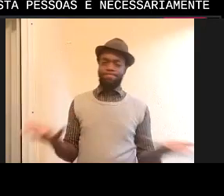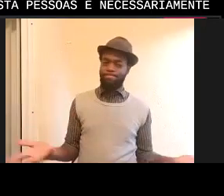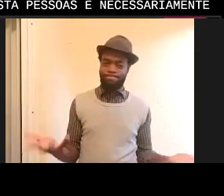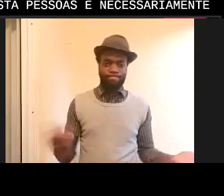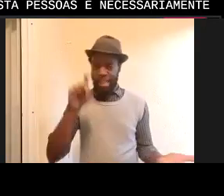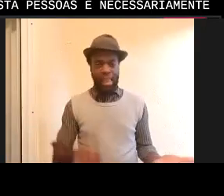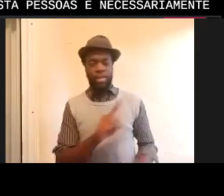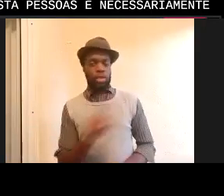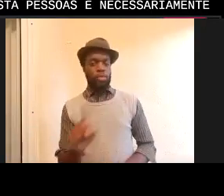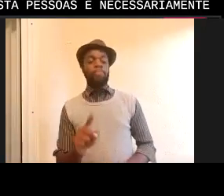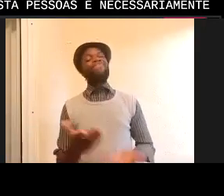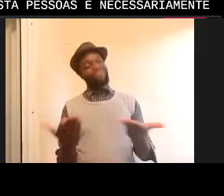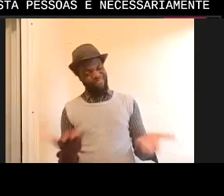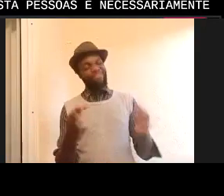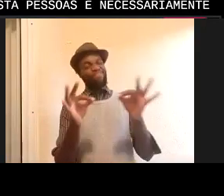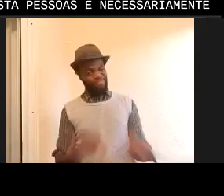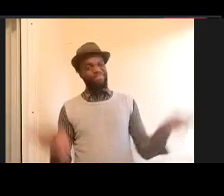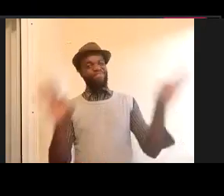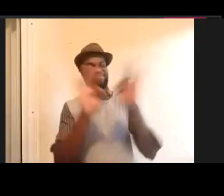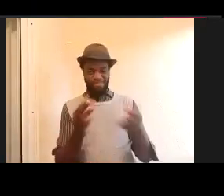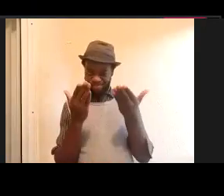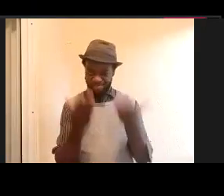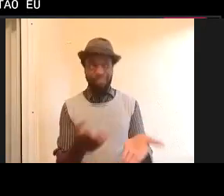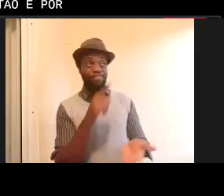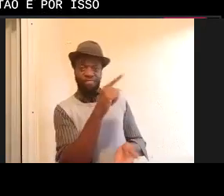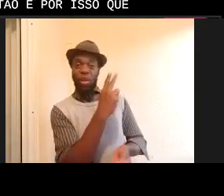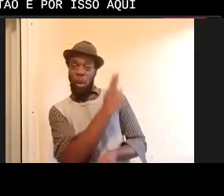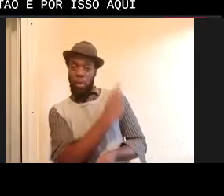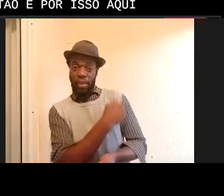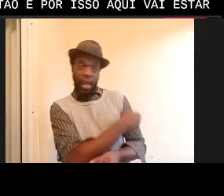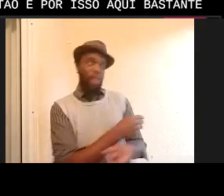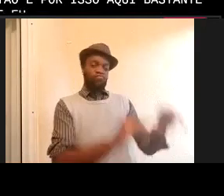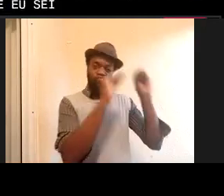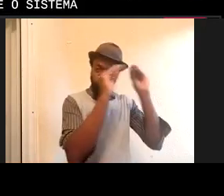por eso es importante, ¿verdad? Que los sistemas de salud